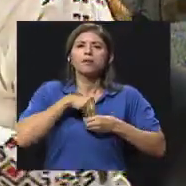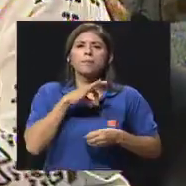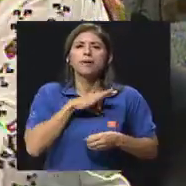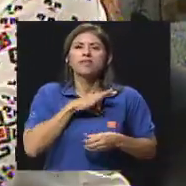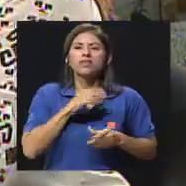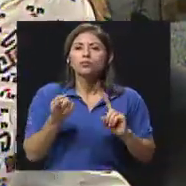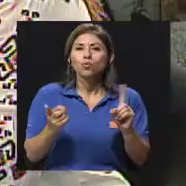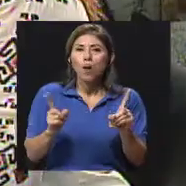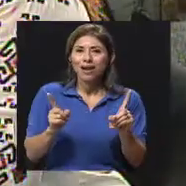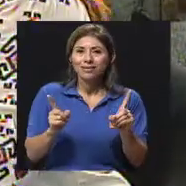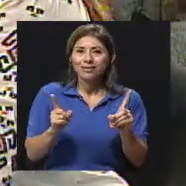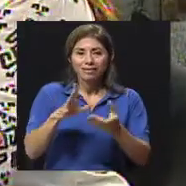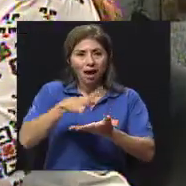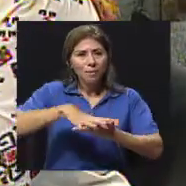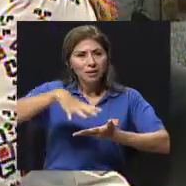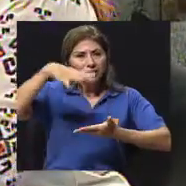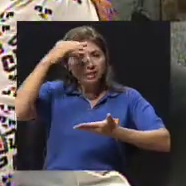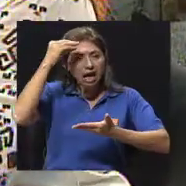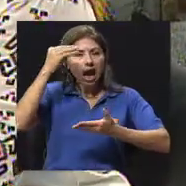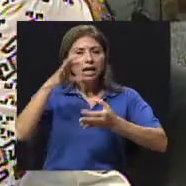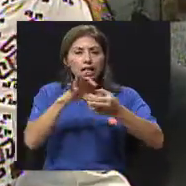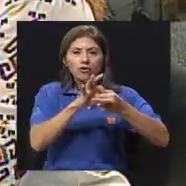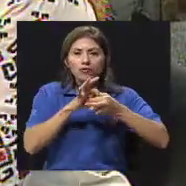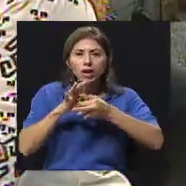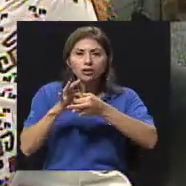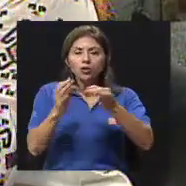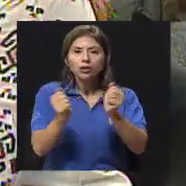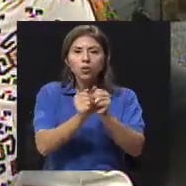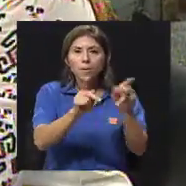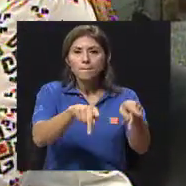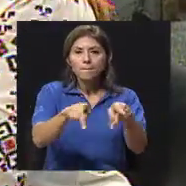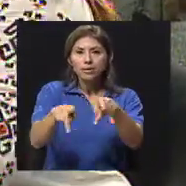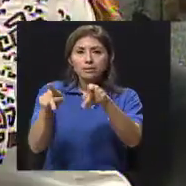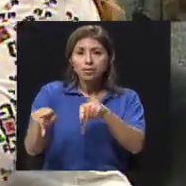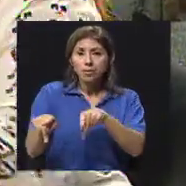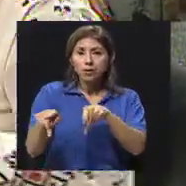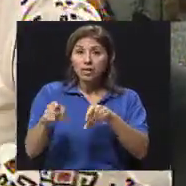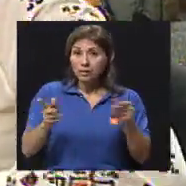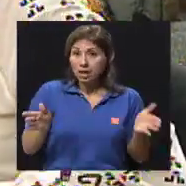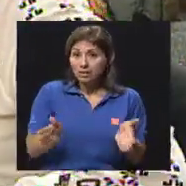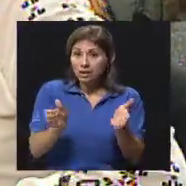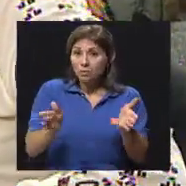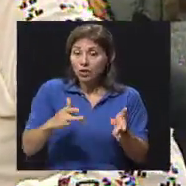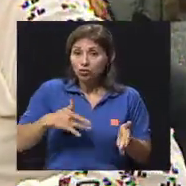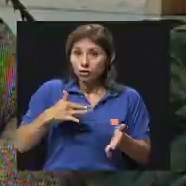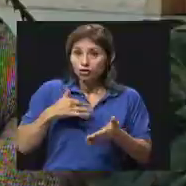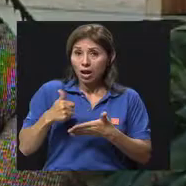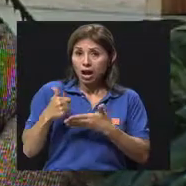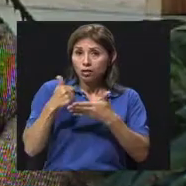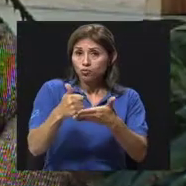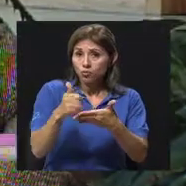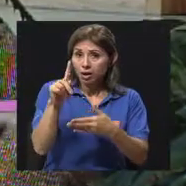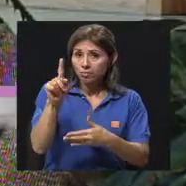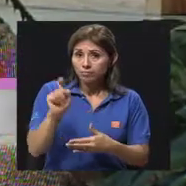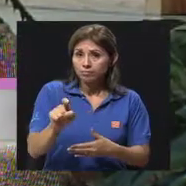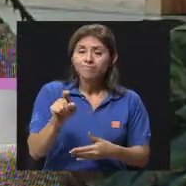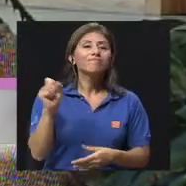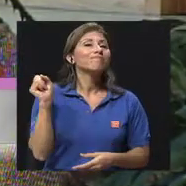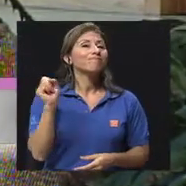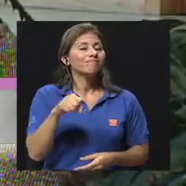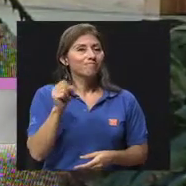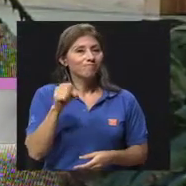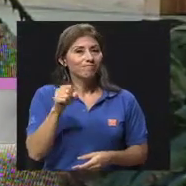las relaciones interpersonales, ¿ayudaría a este individuo, a este ser humano tener esta estimulación sensorial? Así es,